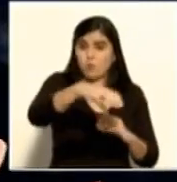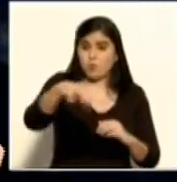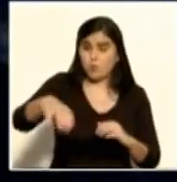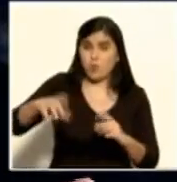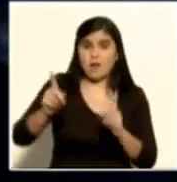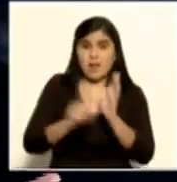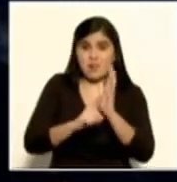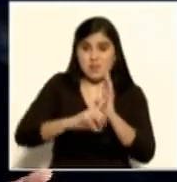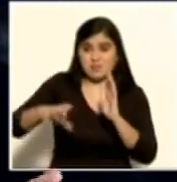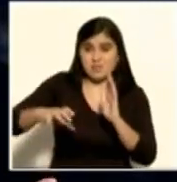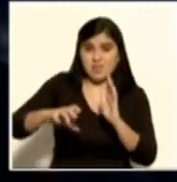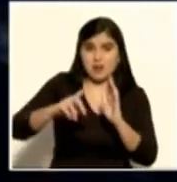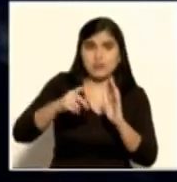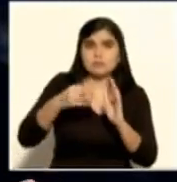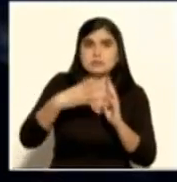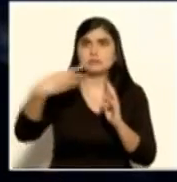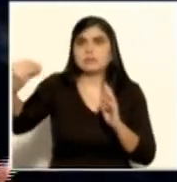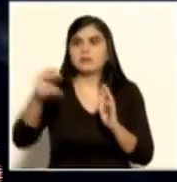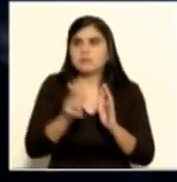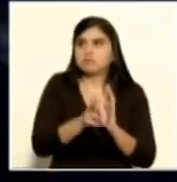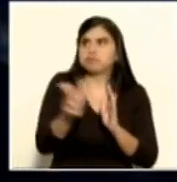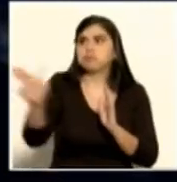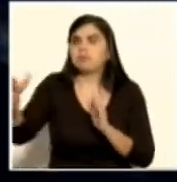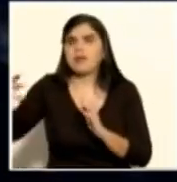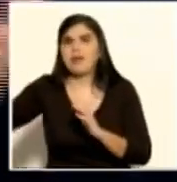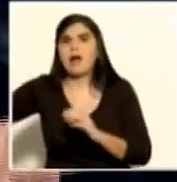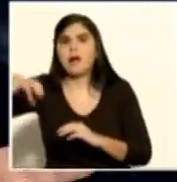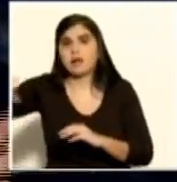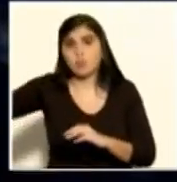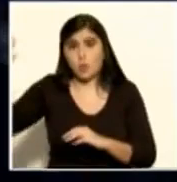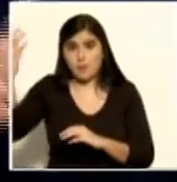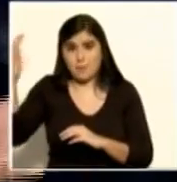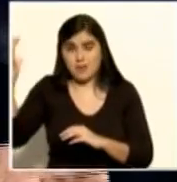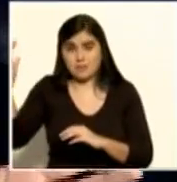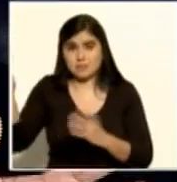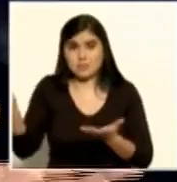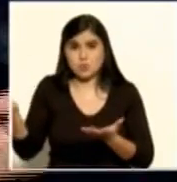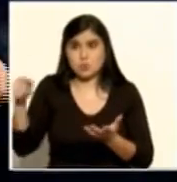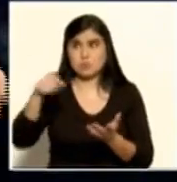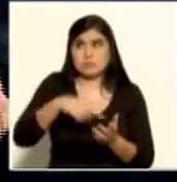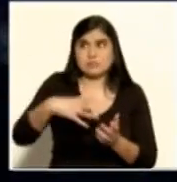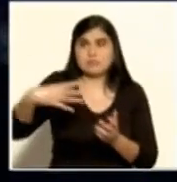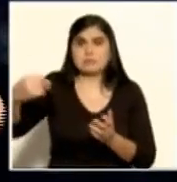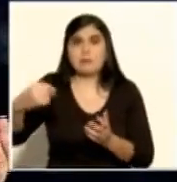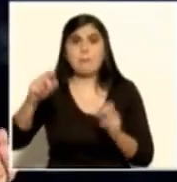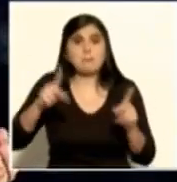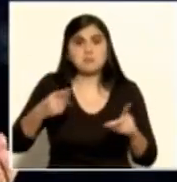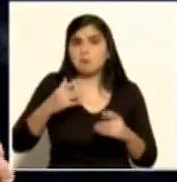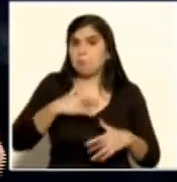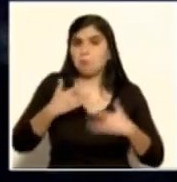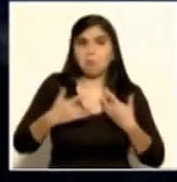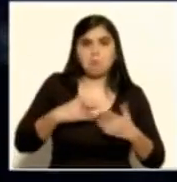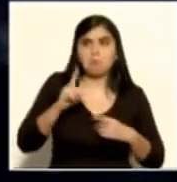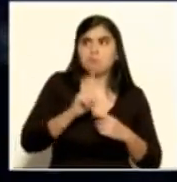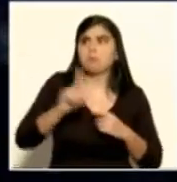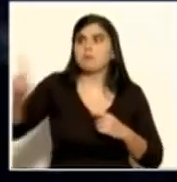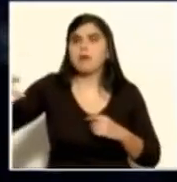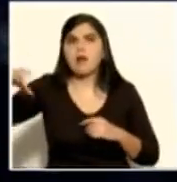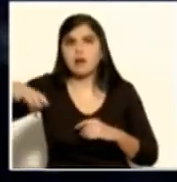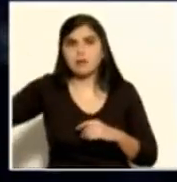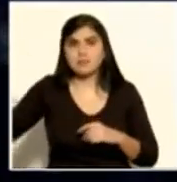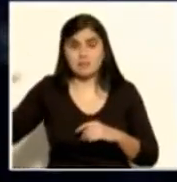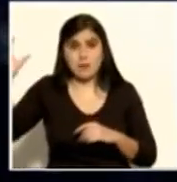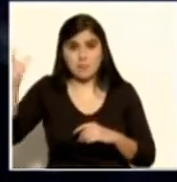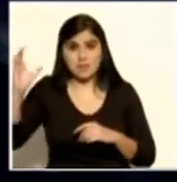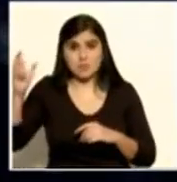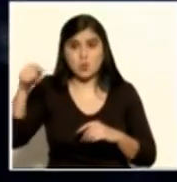amarillos, lo que podría provocar que personas asintomáticas se dirijan hacia esas zonas? Y consultar adicionalmente nada más si durante esta semana se va a